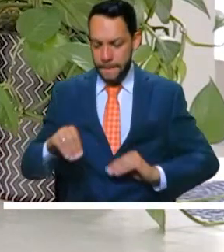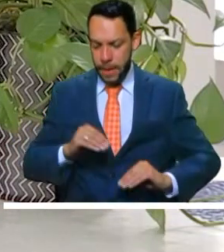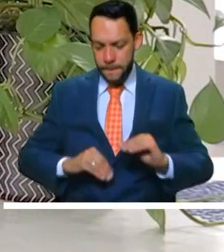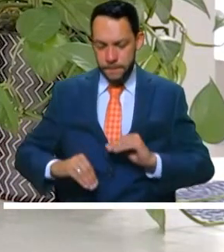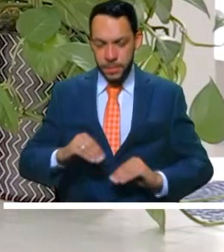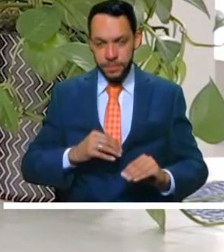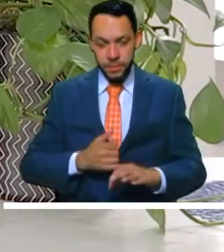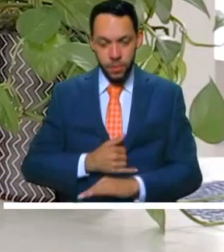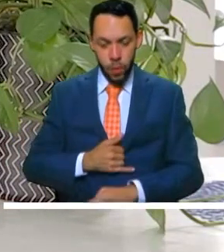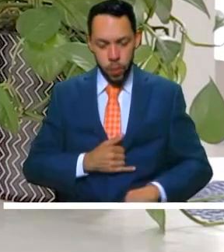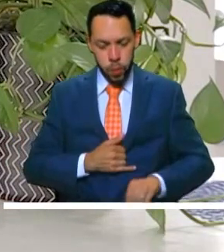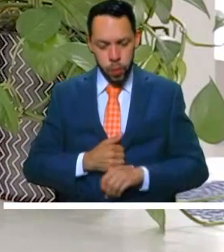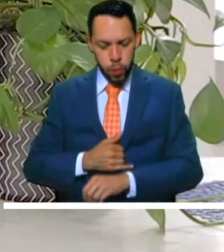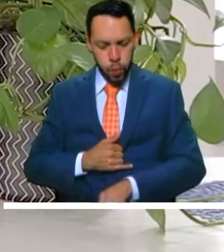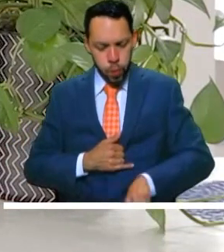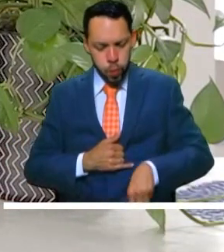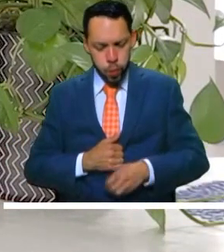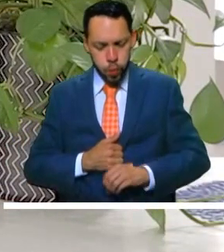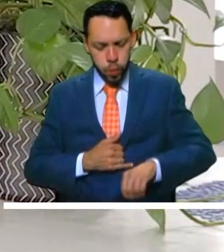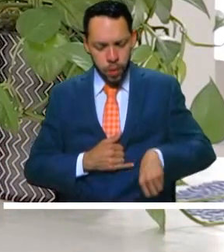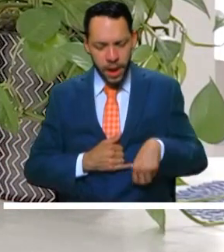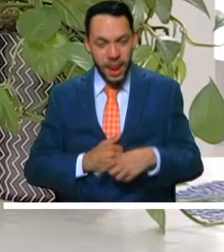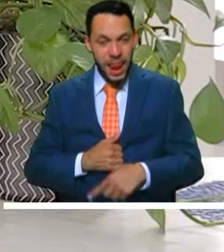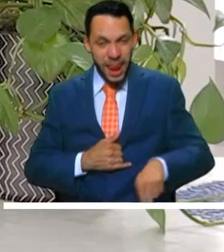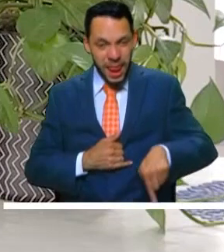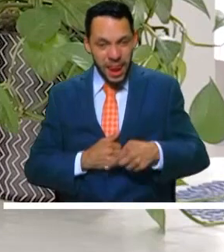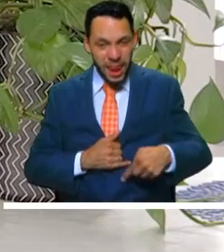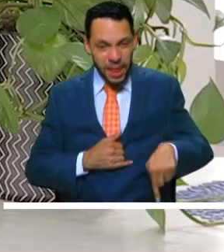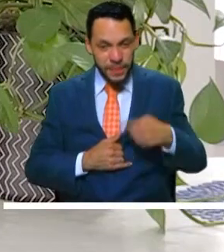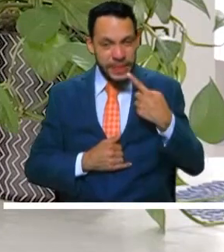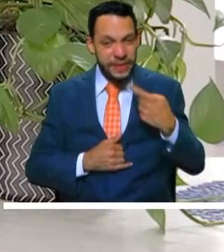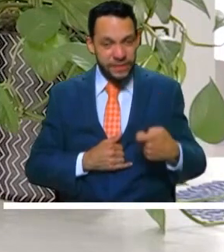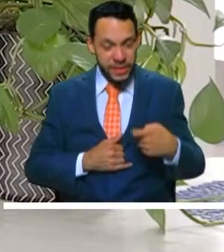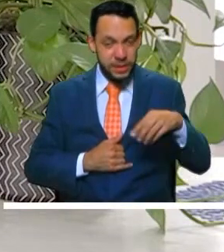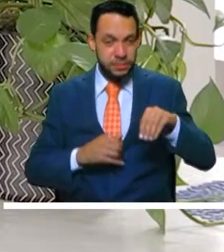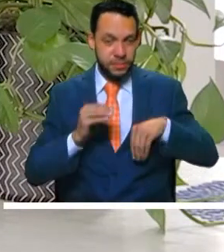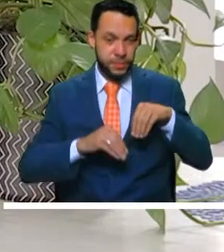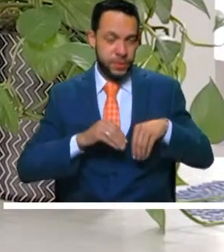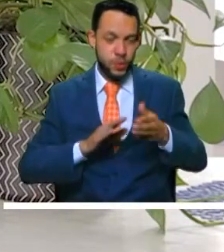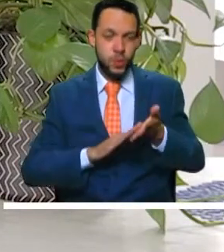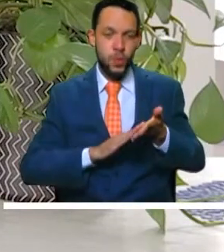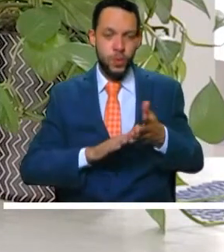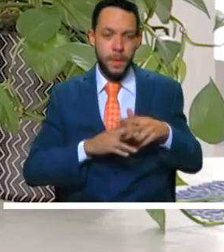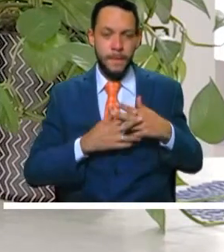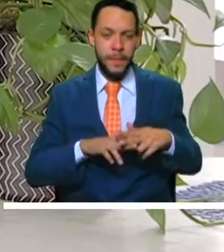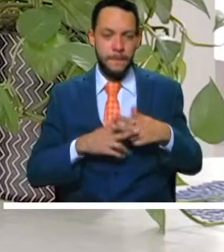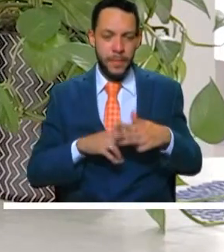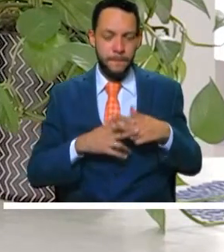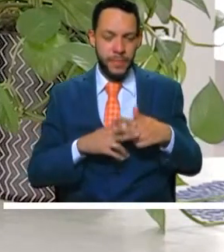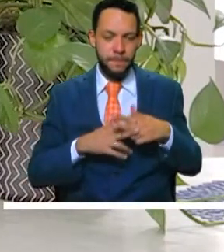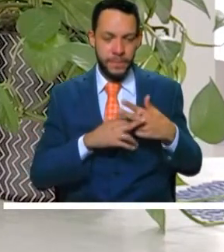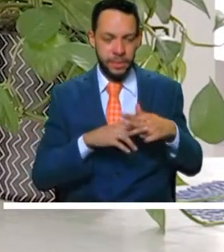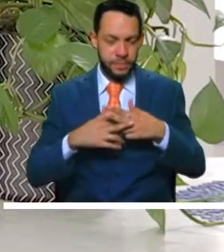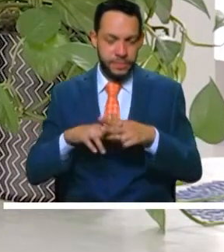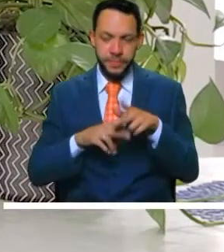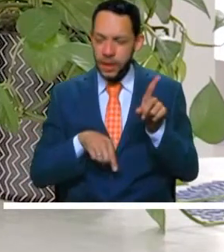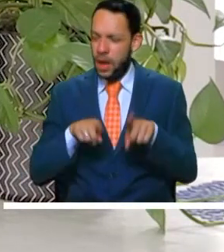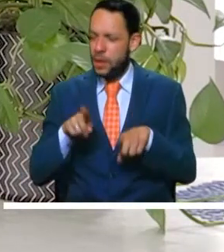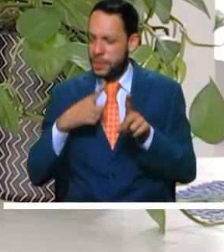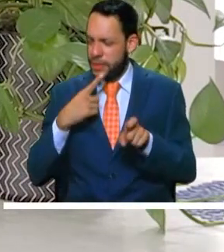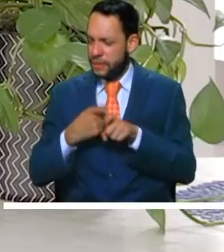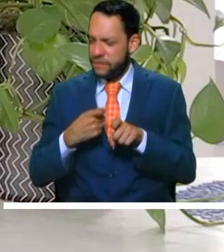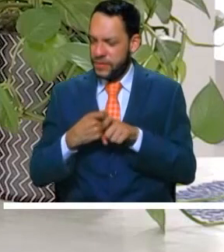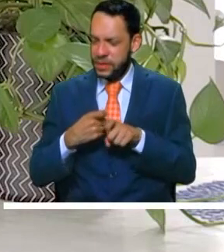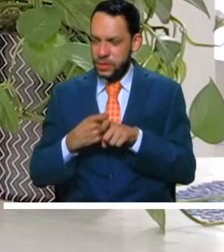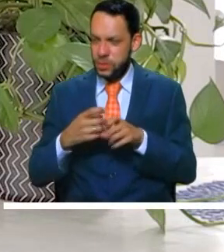Sí, específicamente ¿cuál? Algo que llamamos nosotros ácidos grasos de cadena corta. Son muy difíciles de conseguir, necesitamos